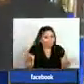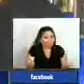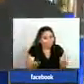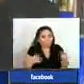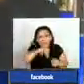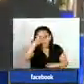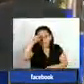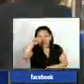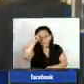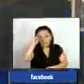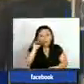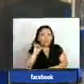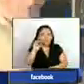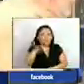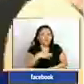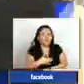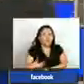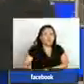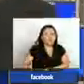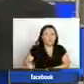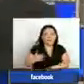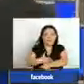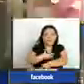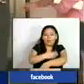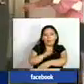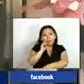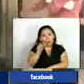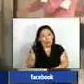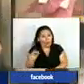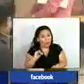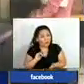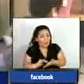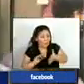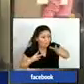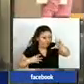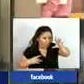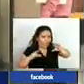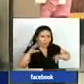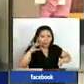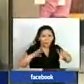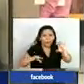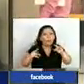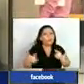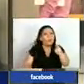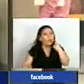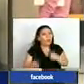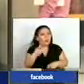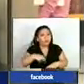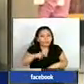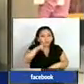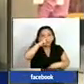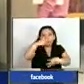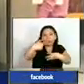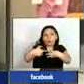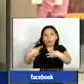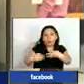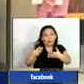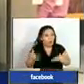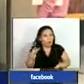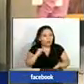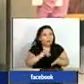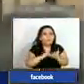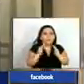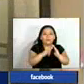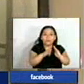En la víspera, el mandatario añadió que ante un posible repunte de contagios, la medida más severa sería retomar la